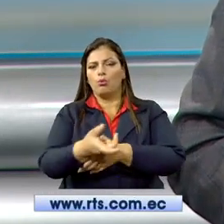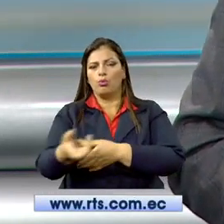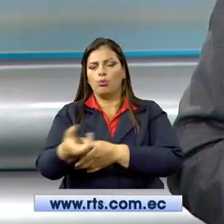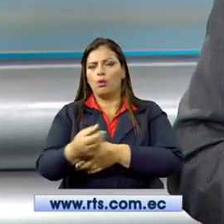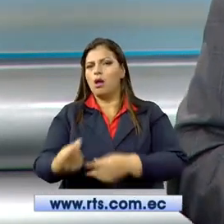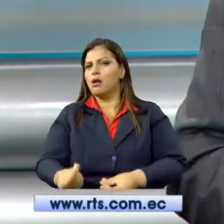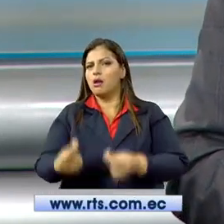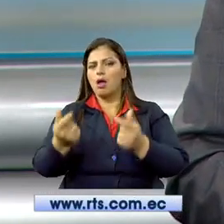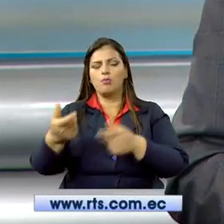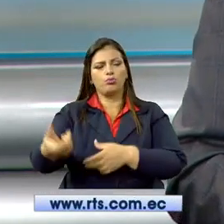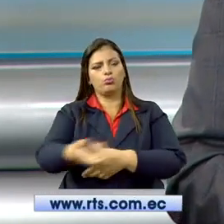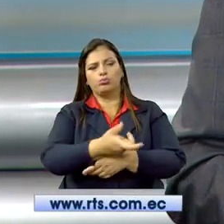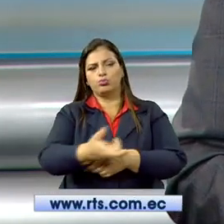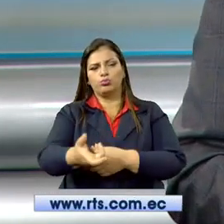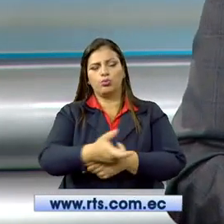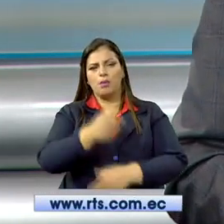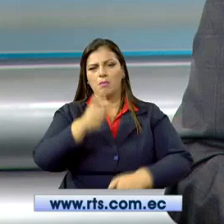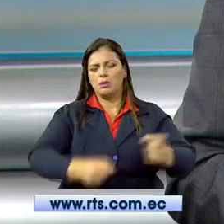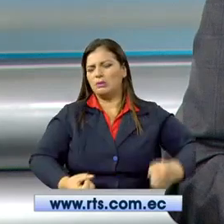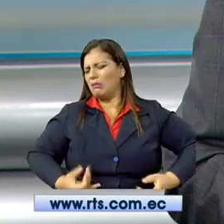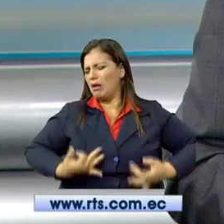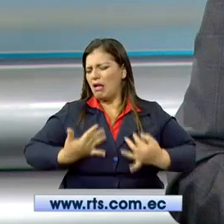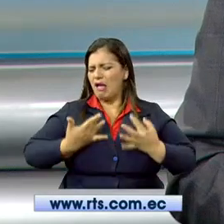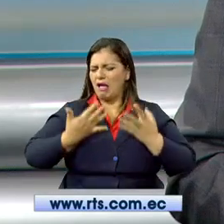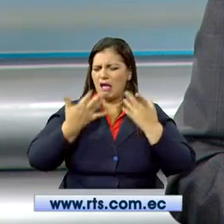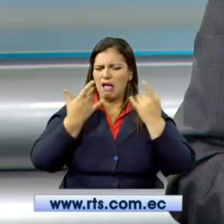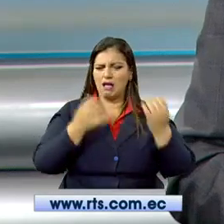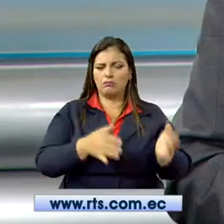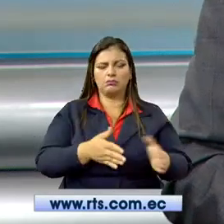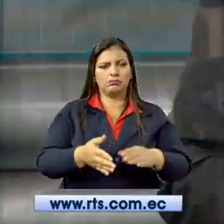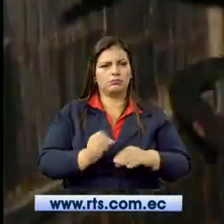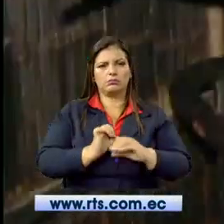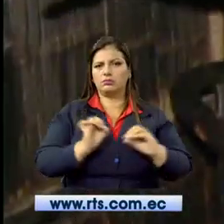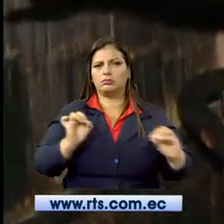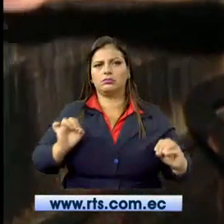Afortunadamente, no se registraron víctimas que lamentar.